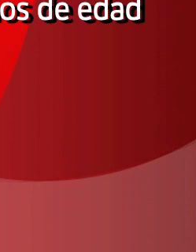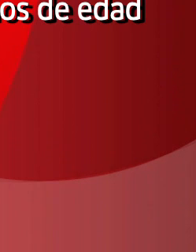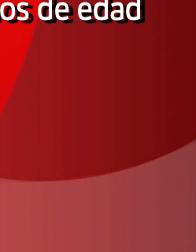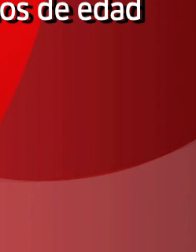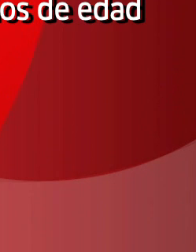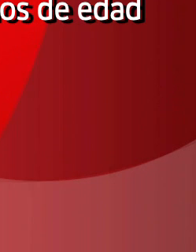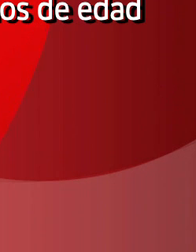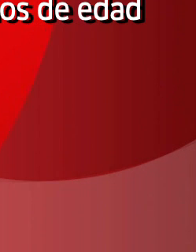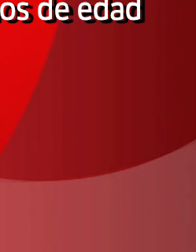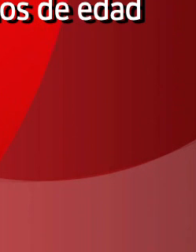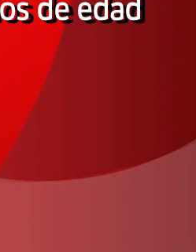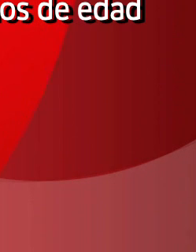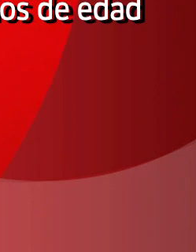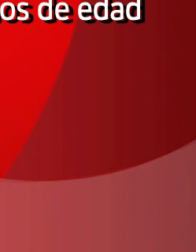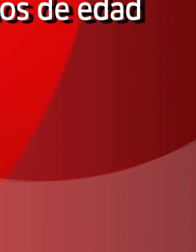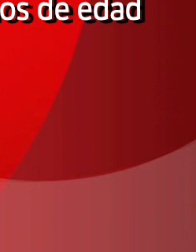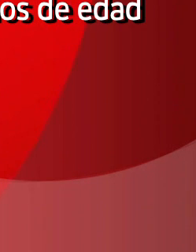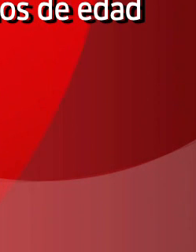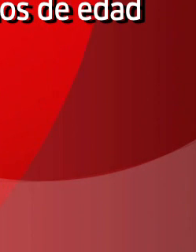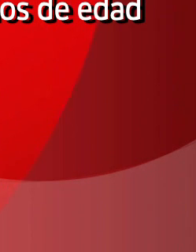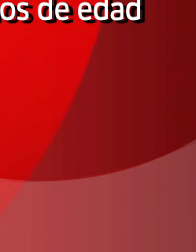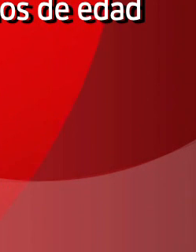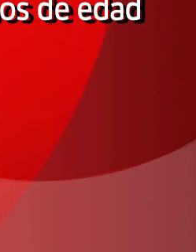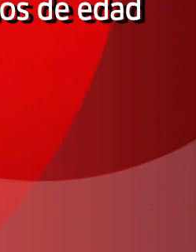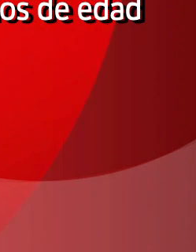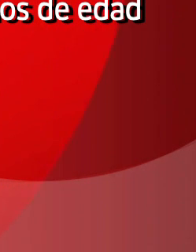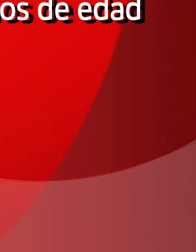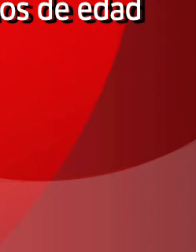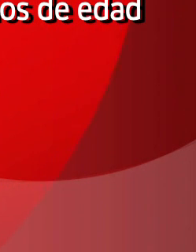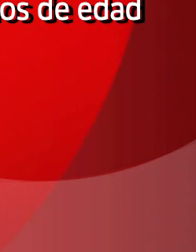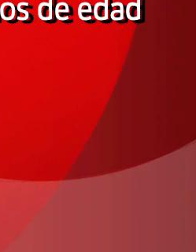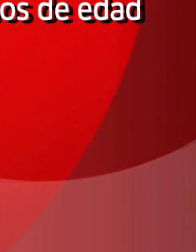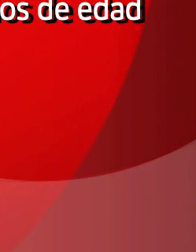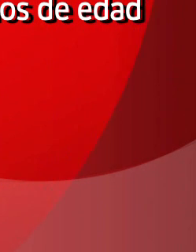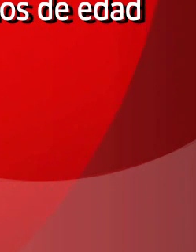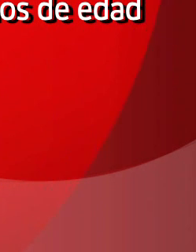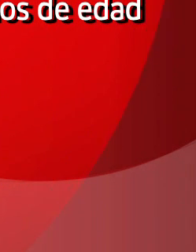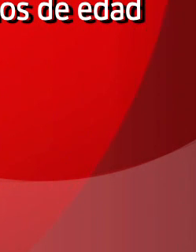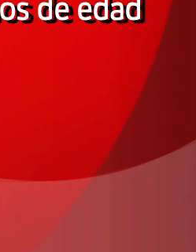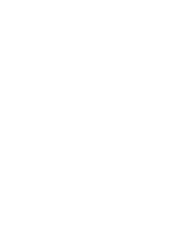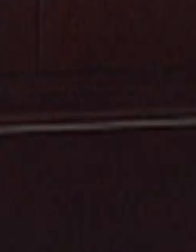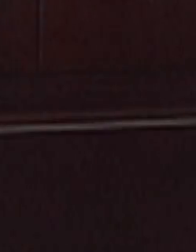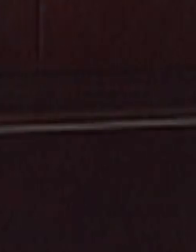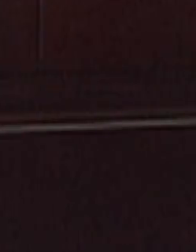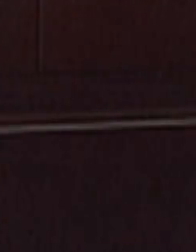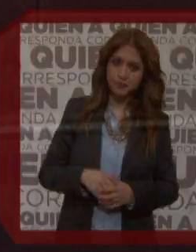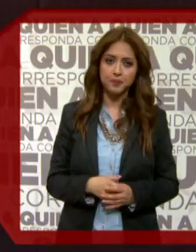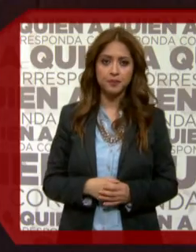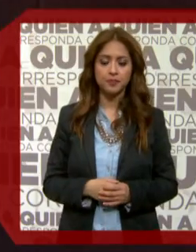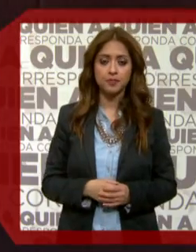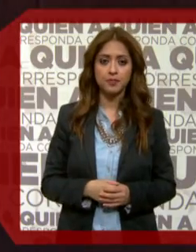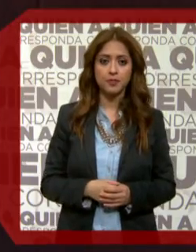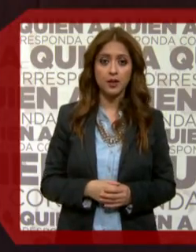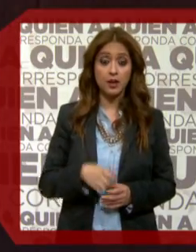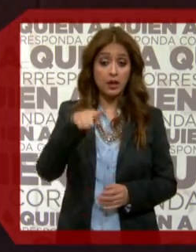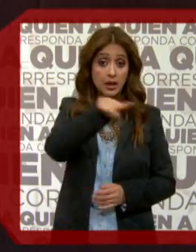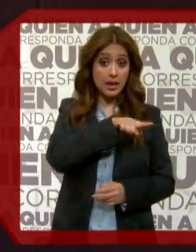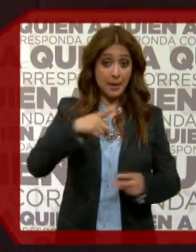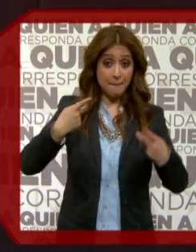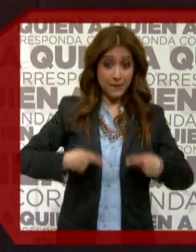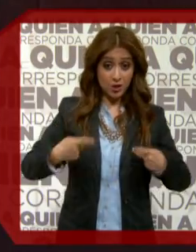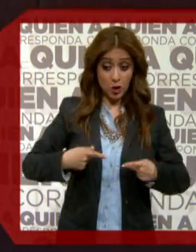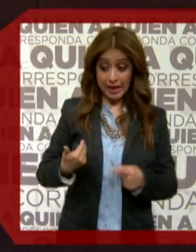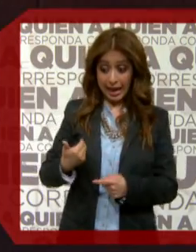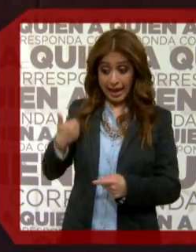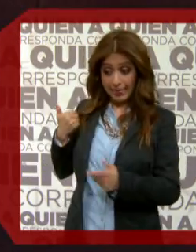son 1.250 semanas para pensionarse por cesantía en edad avanzada y vejez. Los que cotizaron antes de